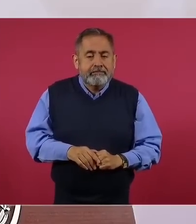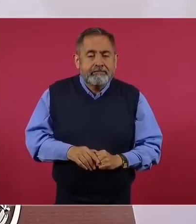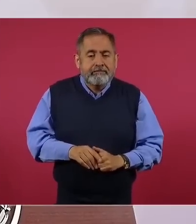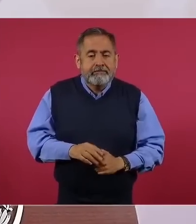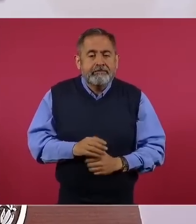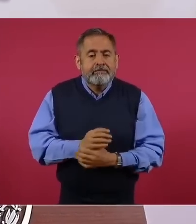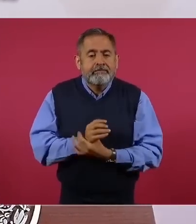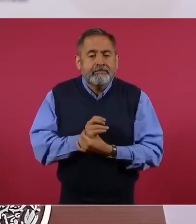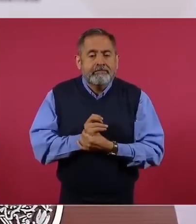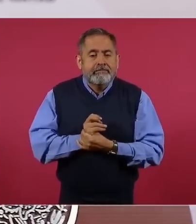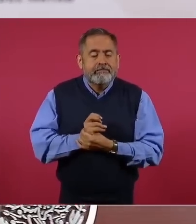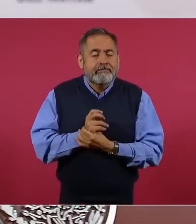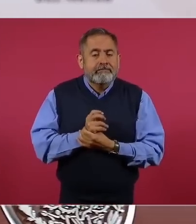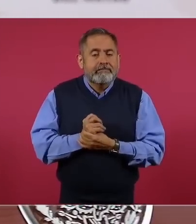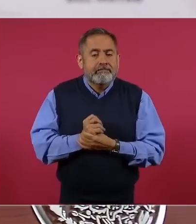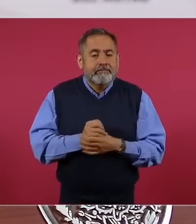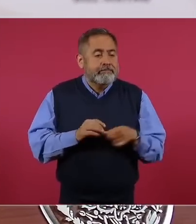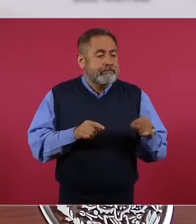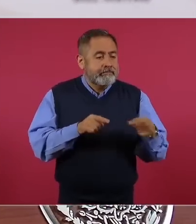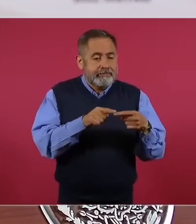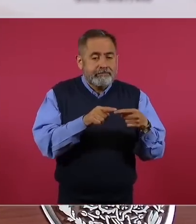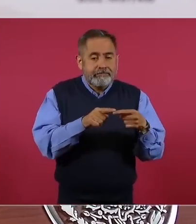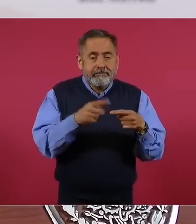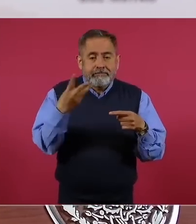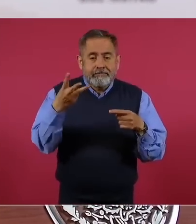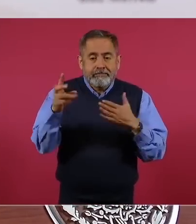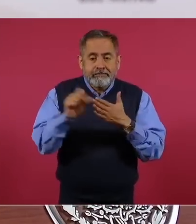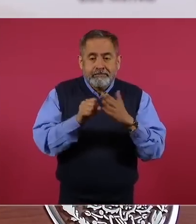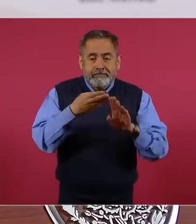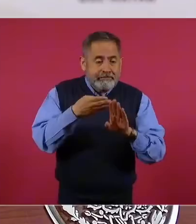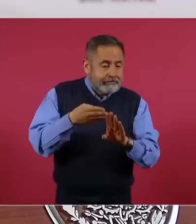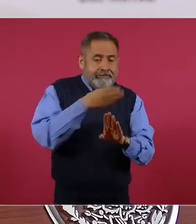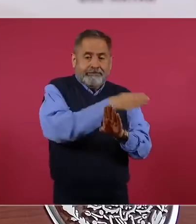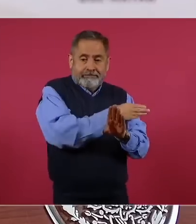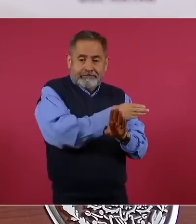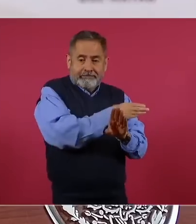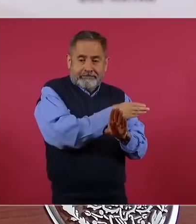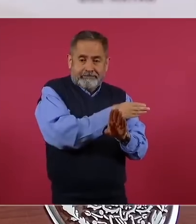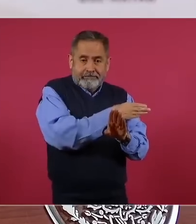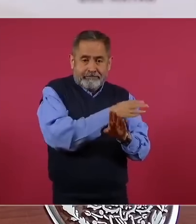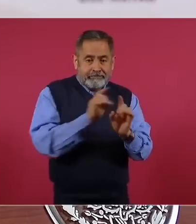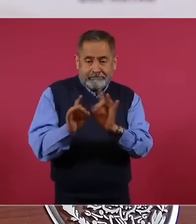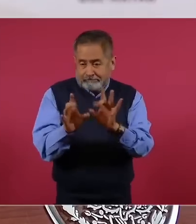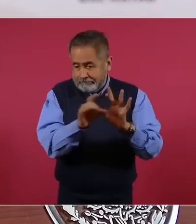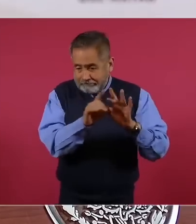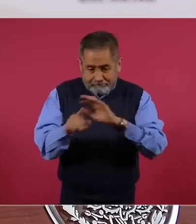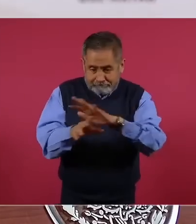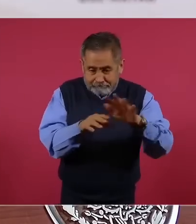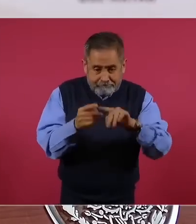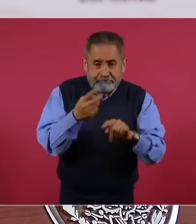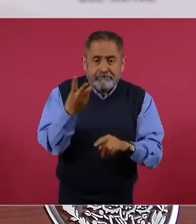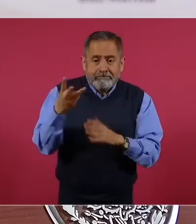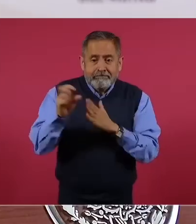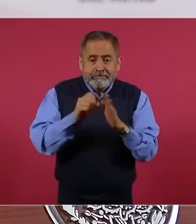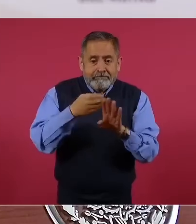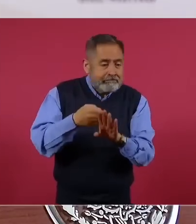Se da esa grabación 3 meses antes de los hechos de Iguala.